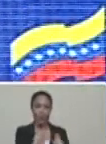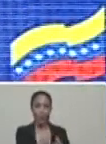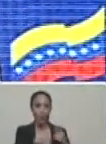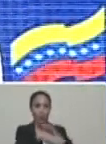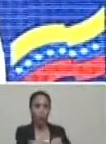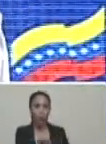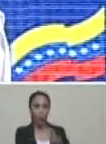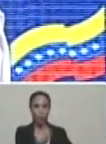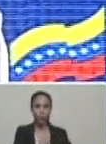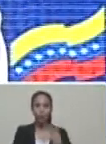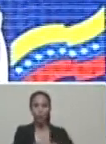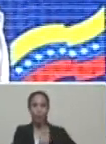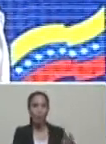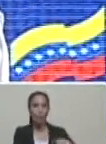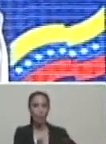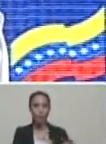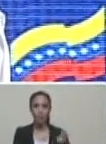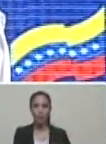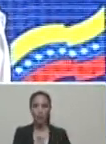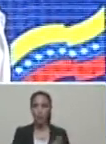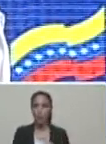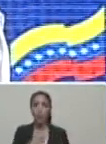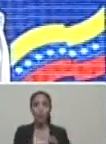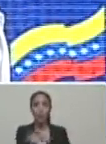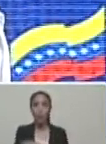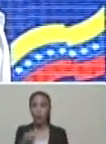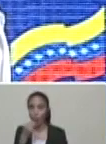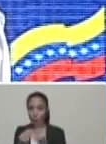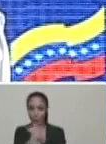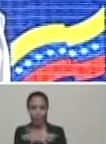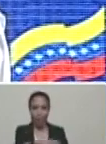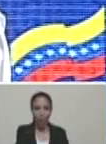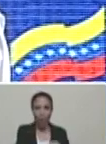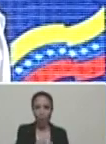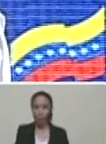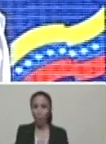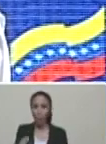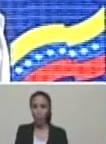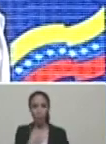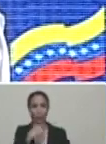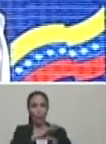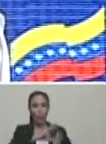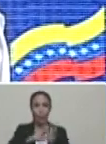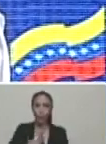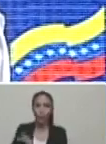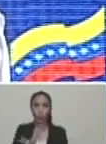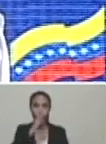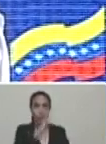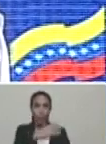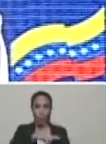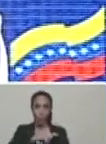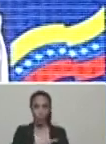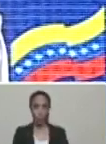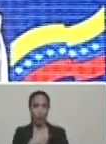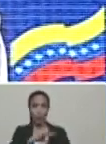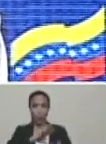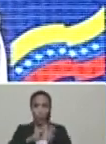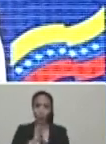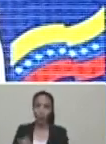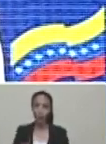del país, y pagábamos parte de los alimentos complementarios. Nos secuestraron y nos tienen